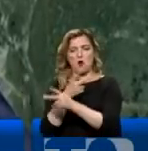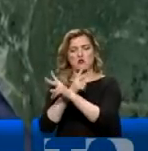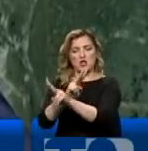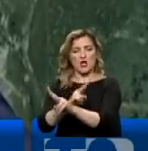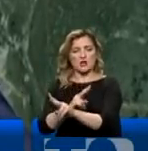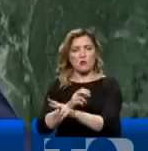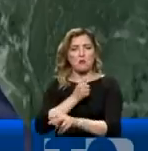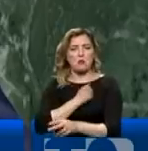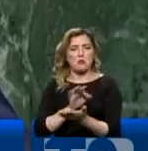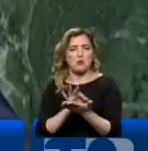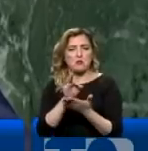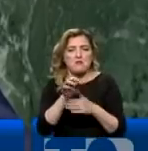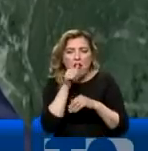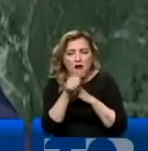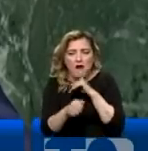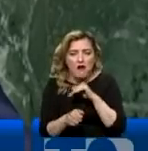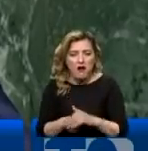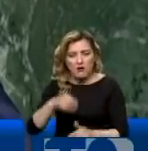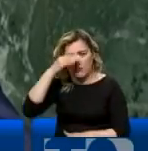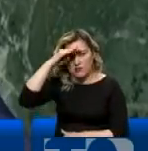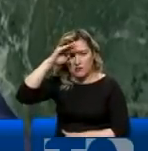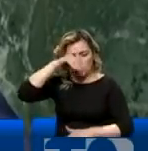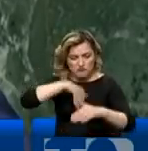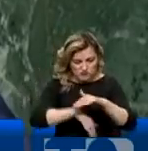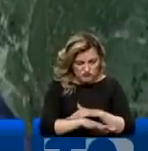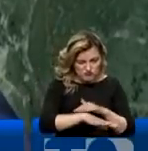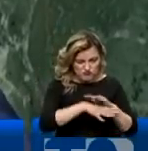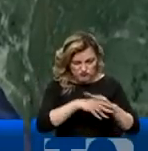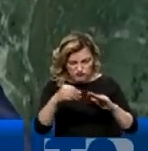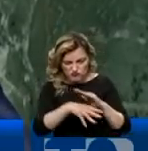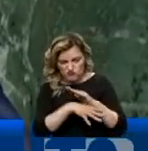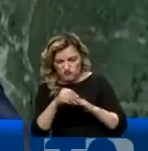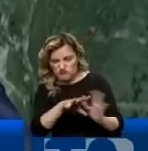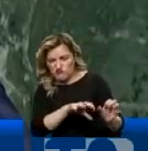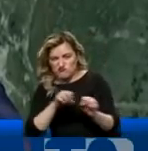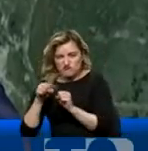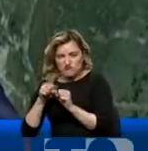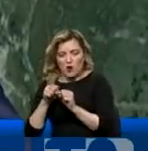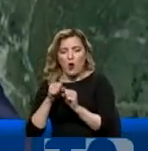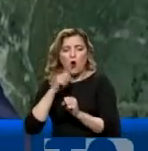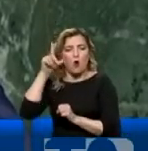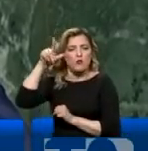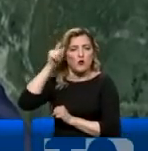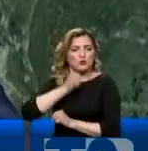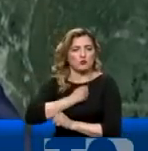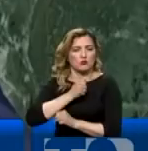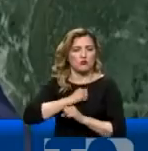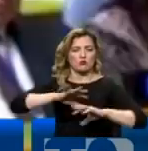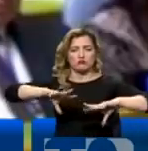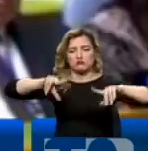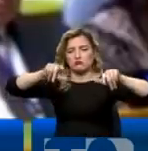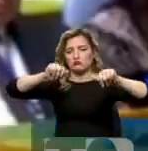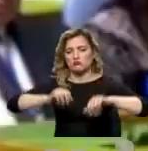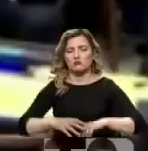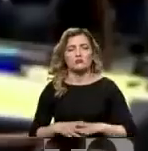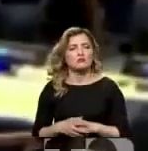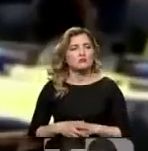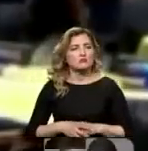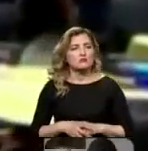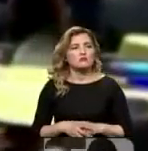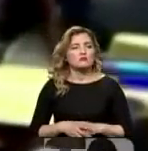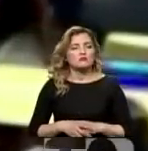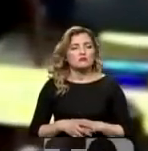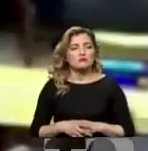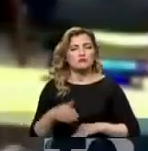propio pueblo mientras Cuba saquea la riqueza petrolera de Venezuela para sostener su propio gobierno comunista corrupto. Se espera que